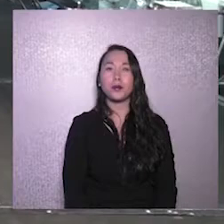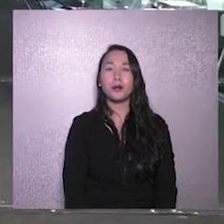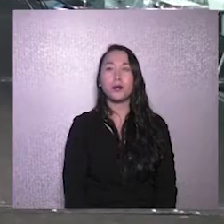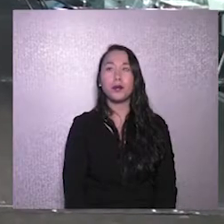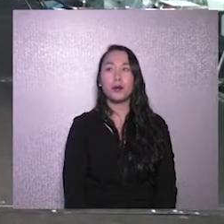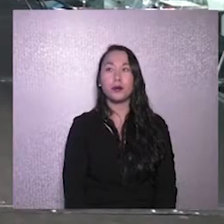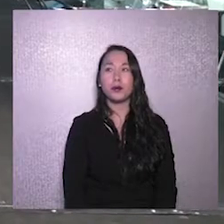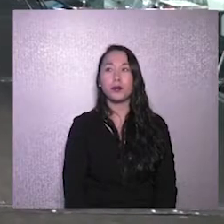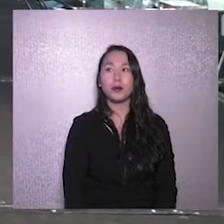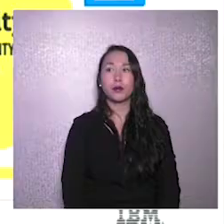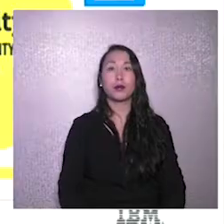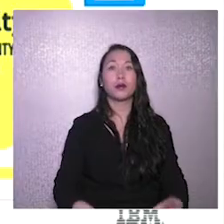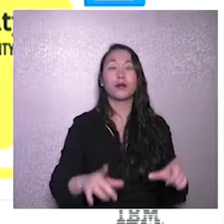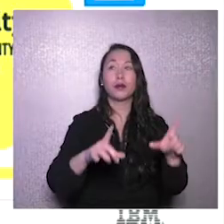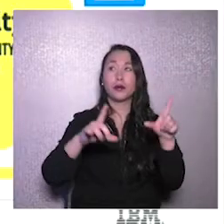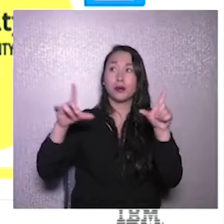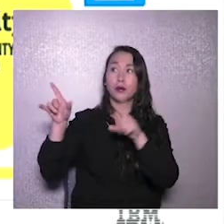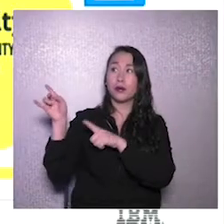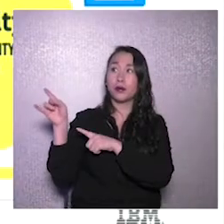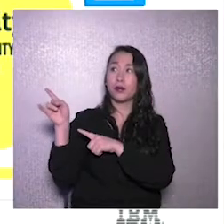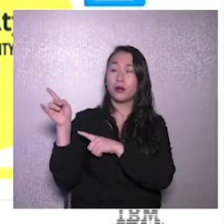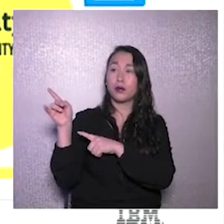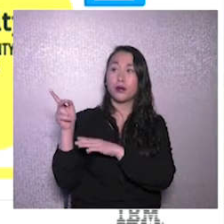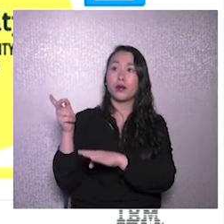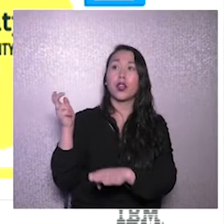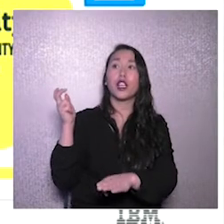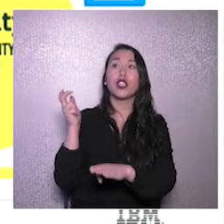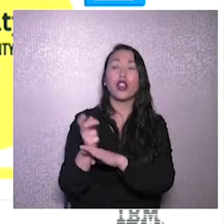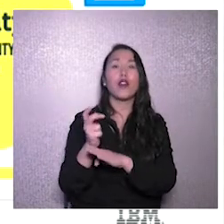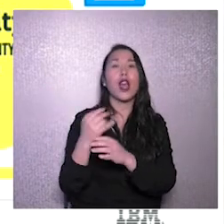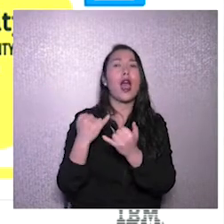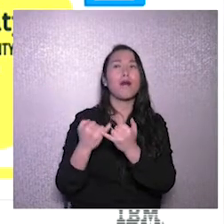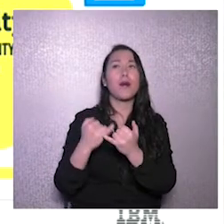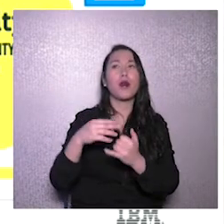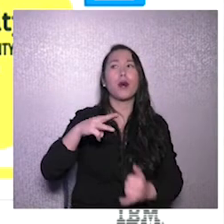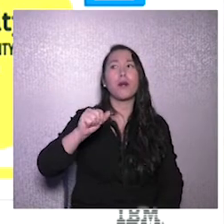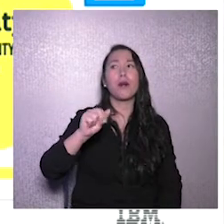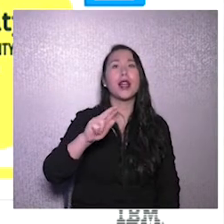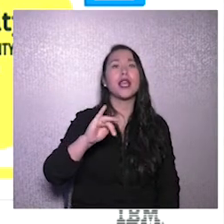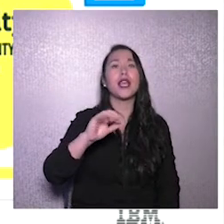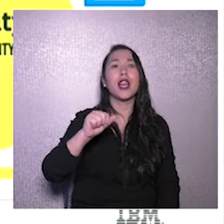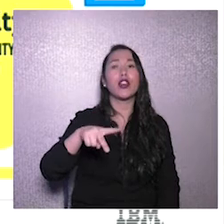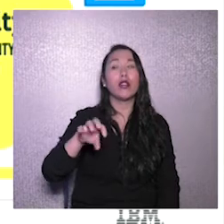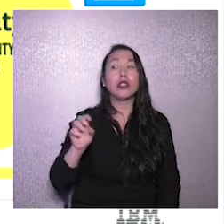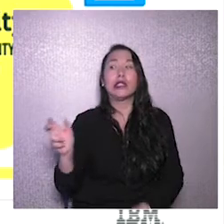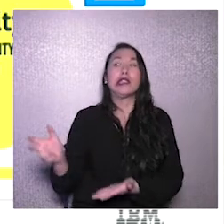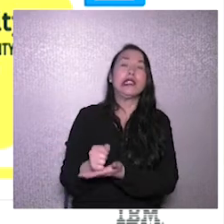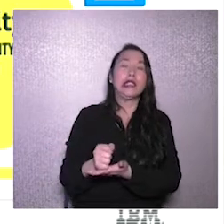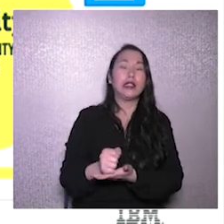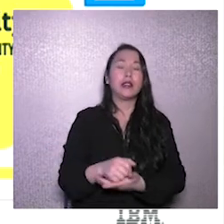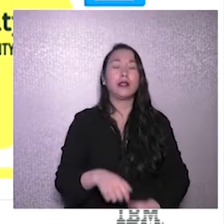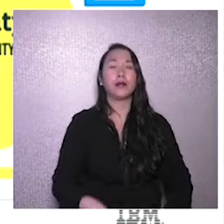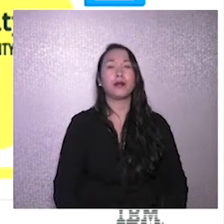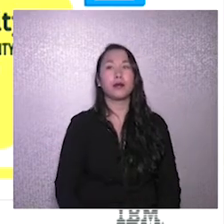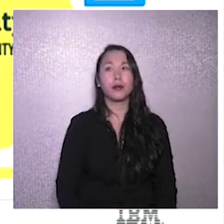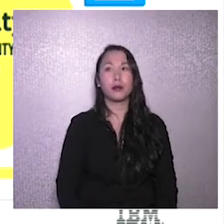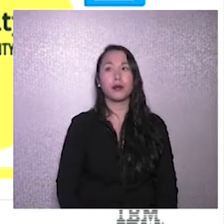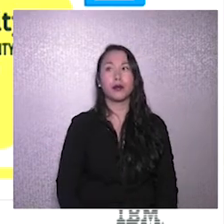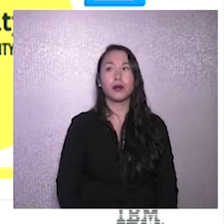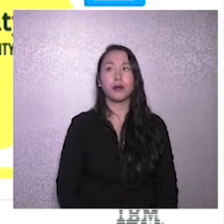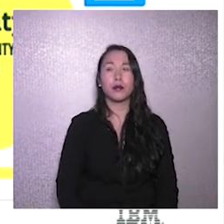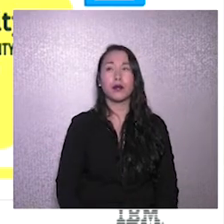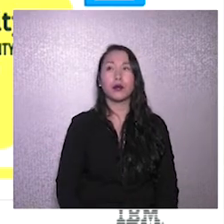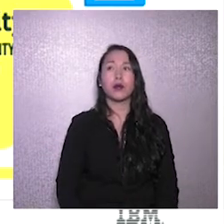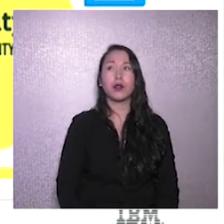Y en esta diapositiva que se la robé a mi amigo Mariano Groiso, que escucharon hace rato, IBM nos presenta las